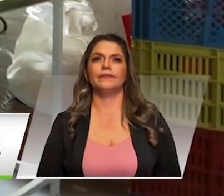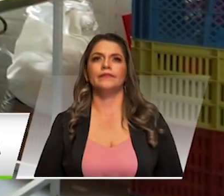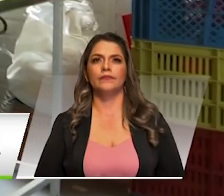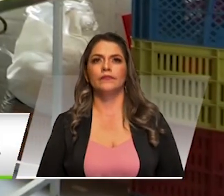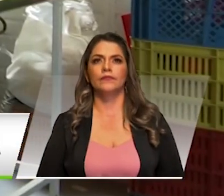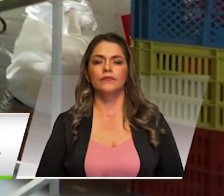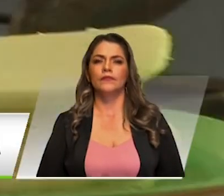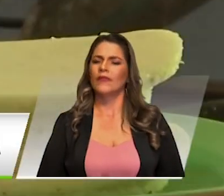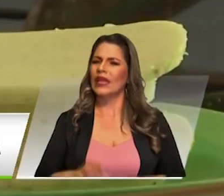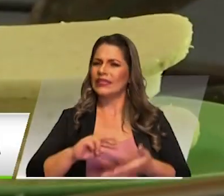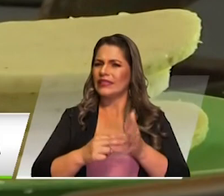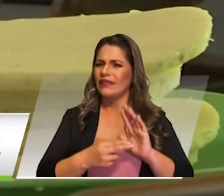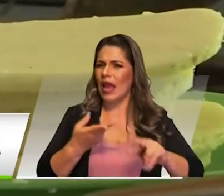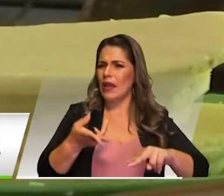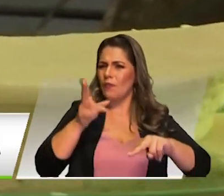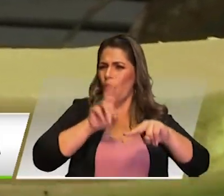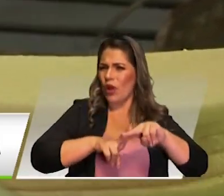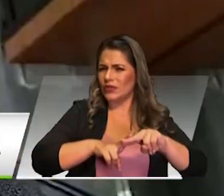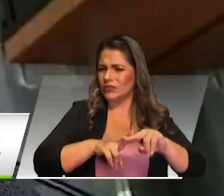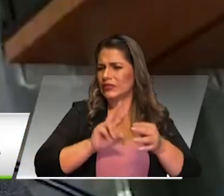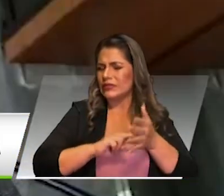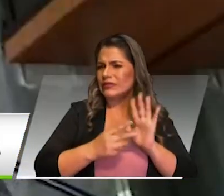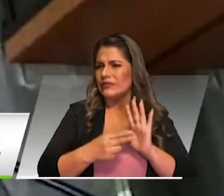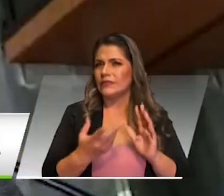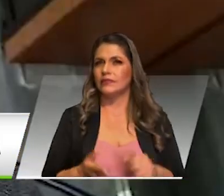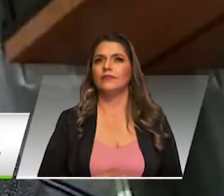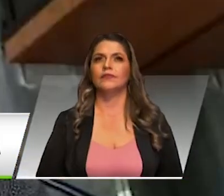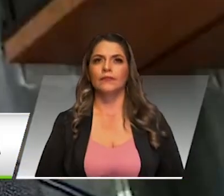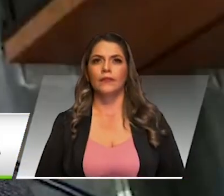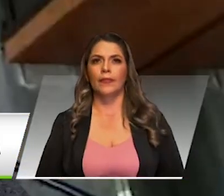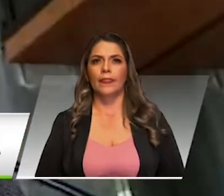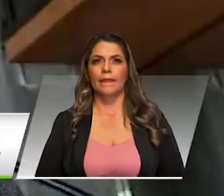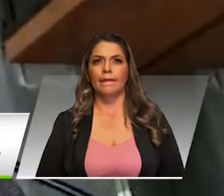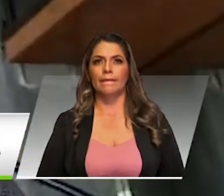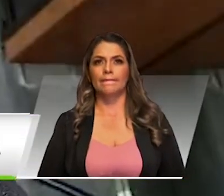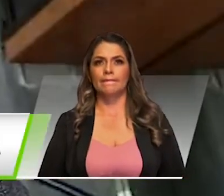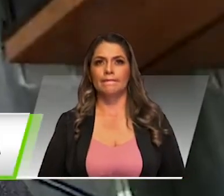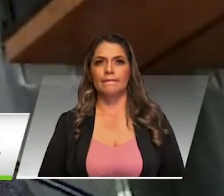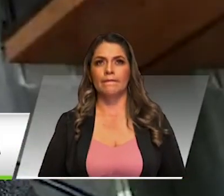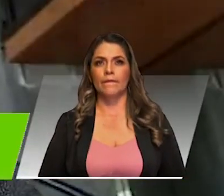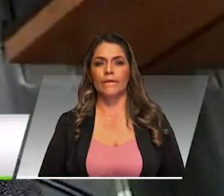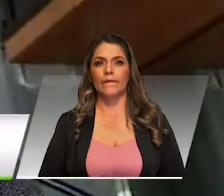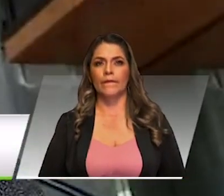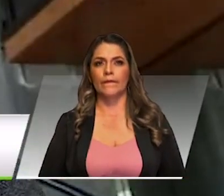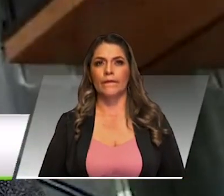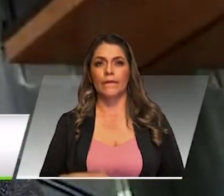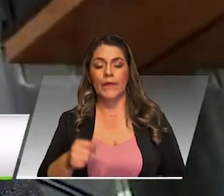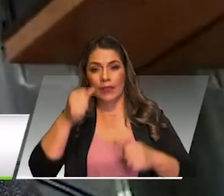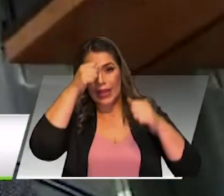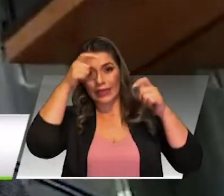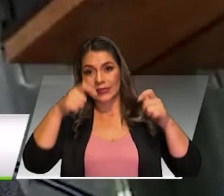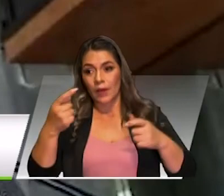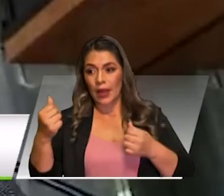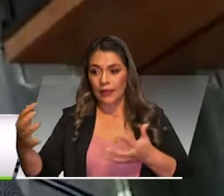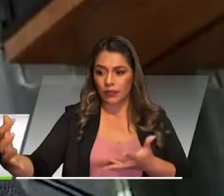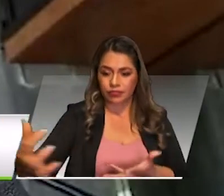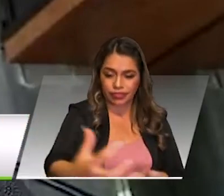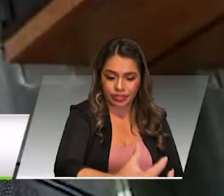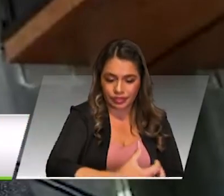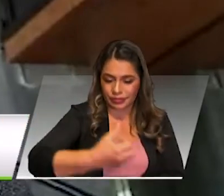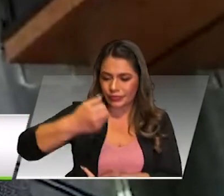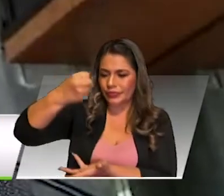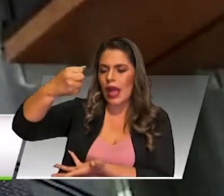¿Pero qué es el impuesto de renta? El impuesto de renta termina siendo una de las principales fuentes con las cuales el Estado financia sus gastos.